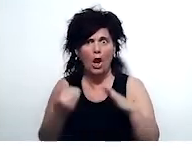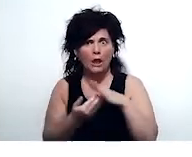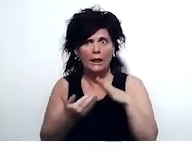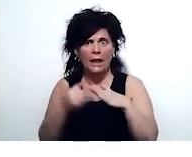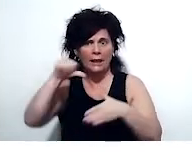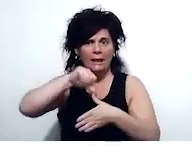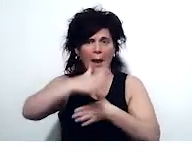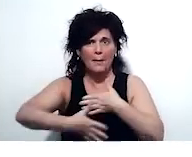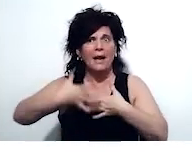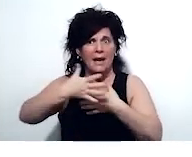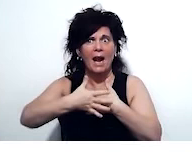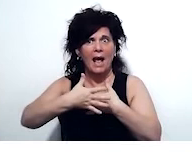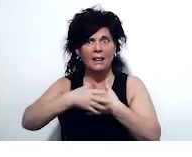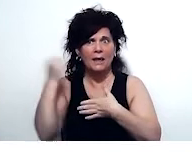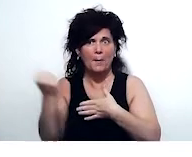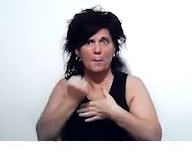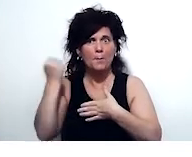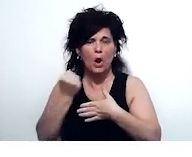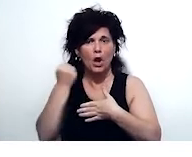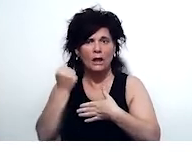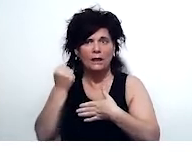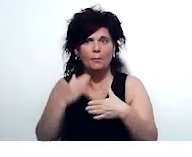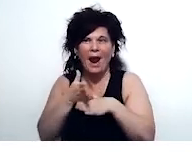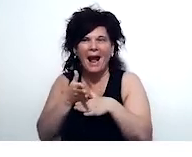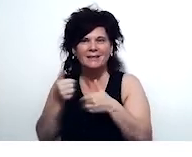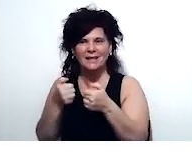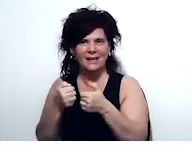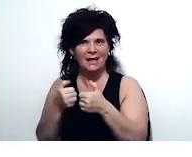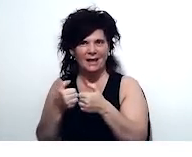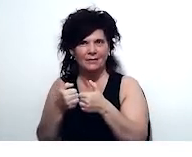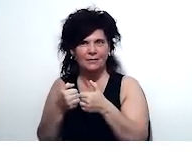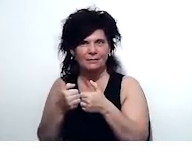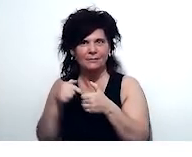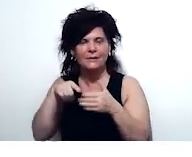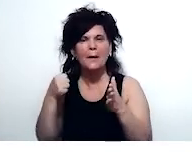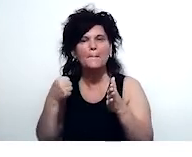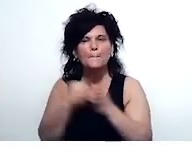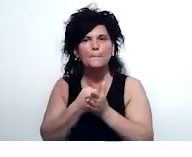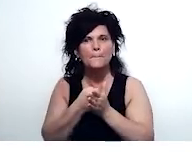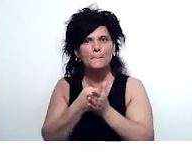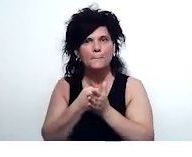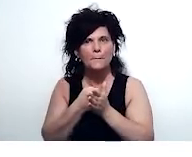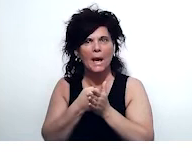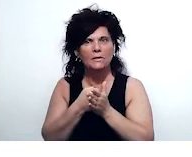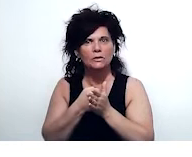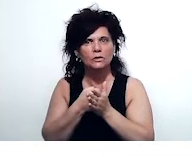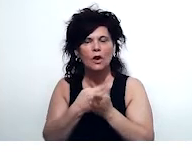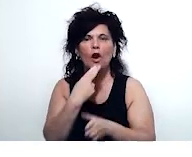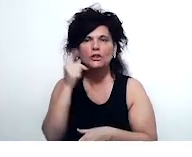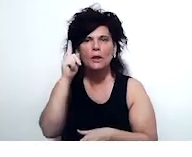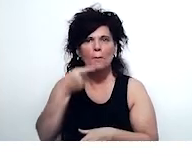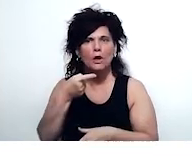América Latina. Mucha gente accede directamente por móviles en América Latina, y se estima que este impacto tiene